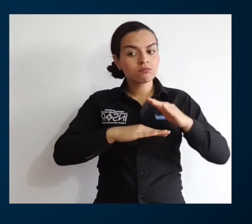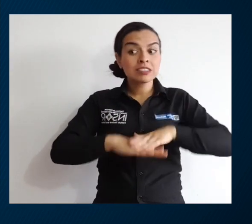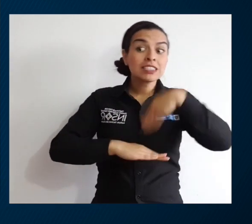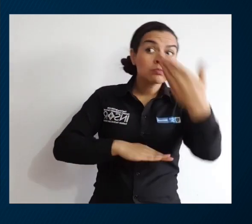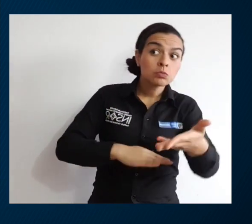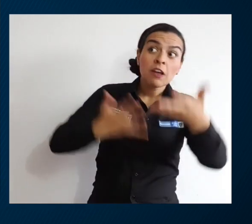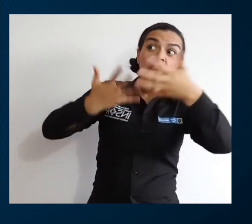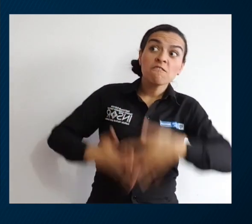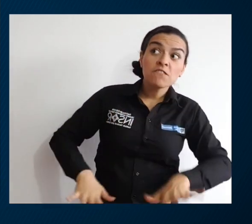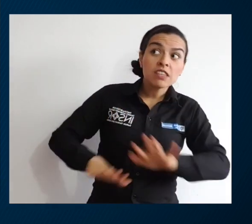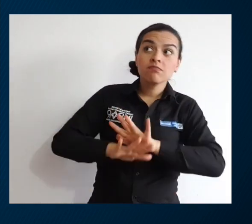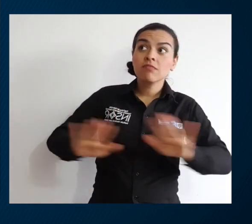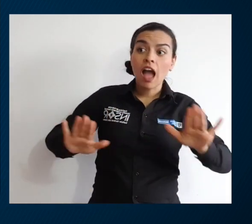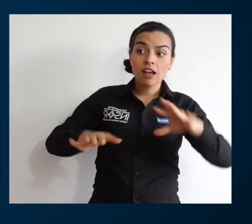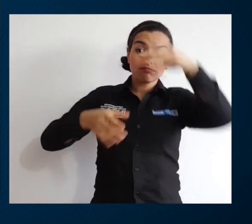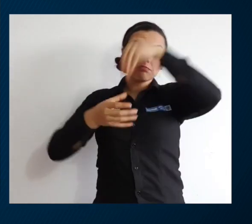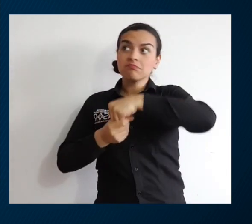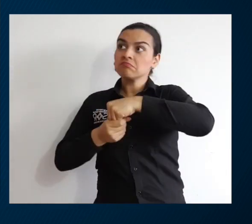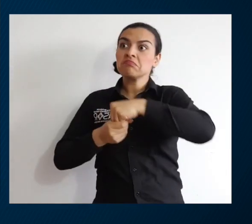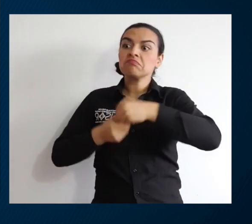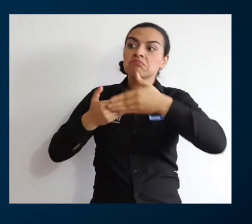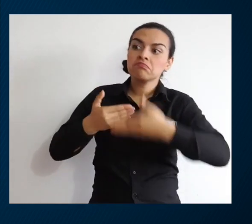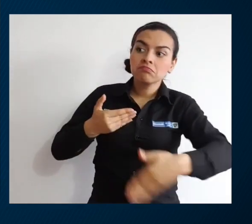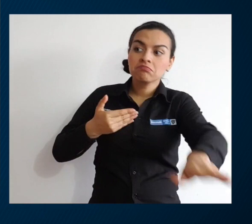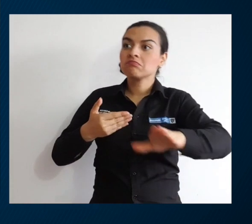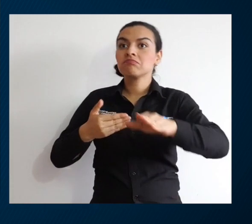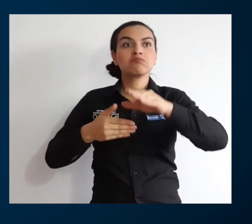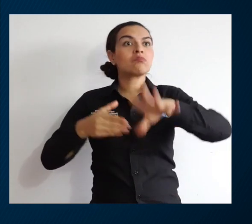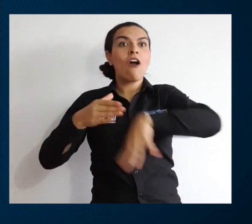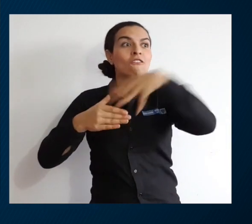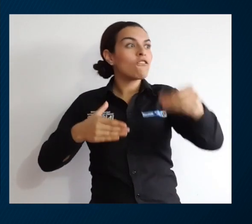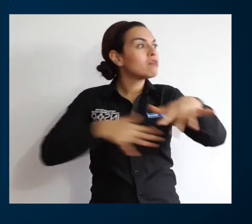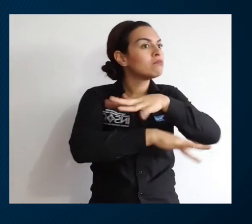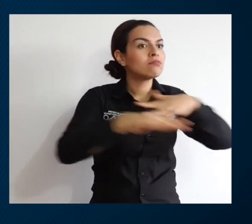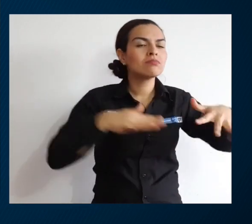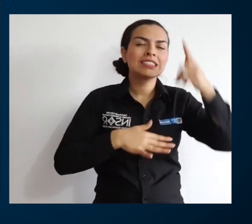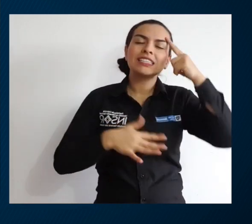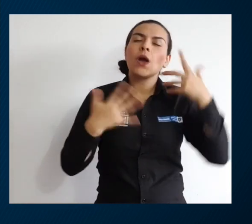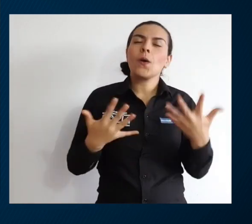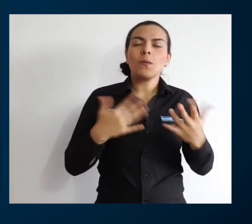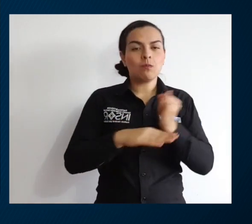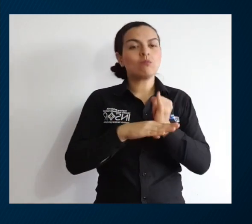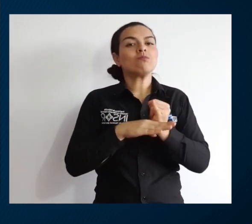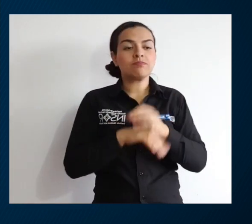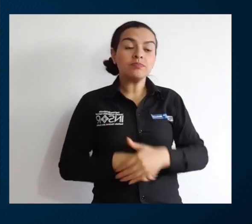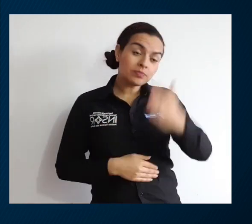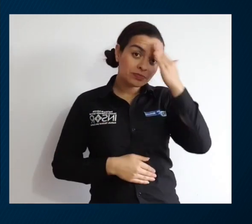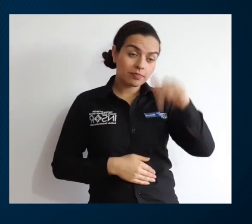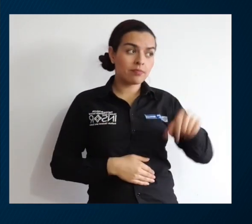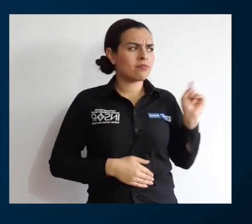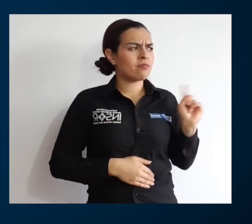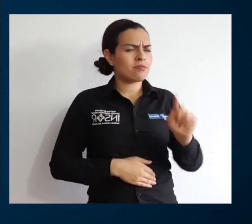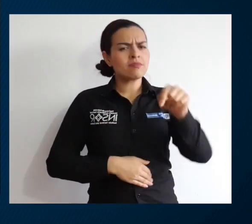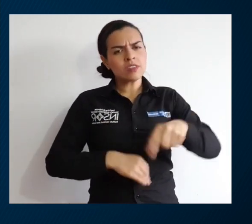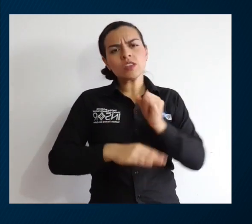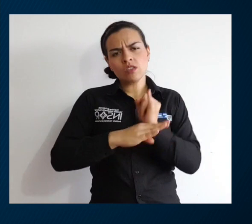suceder en la institución cuando esto termine, cuando volvamos a la presencialidad, pero en definitiva no queremos